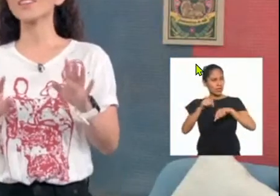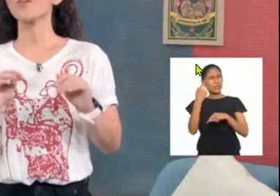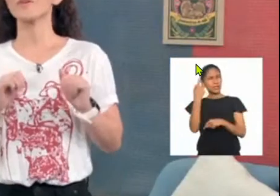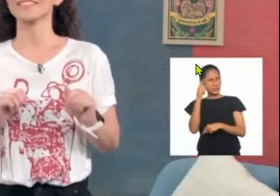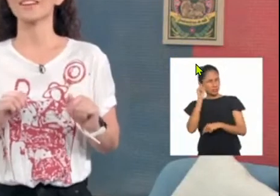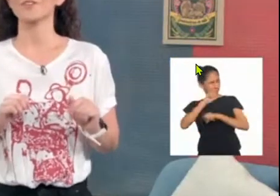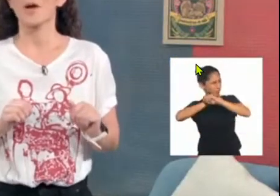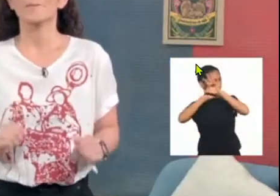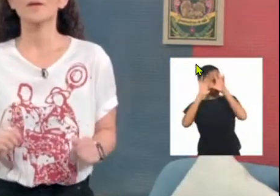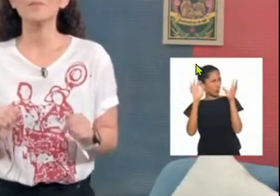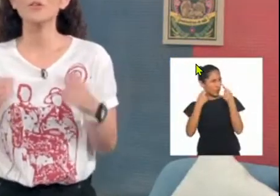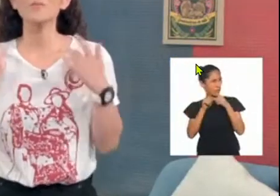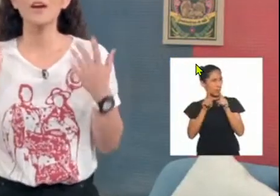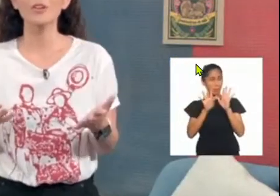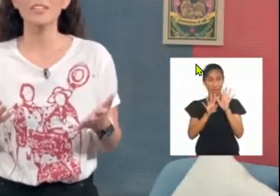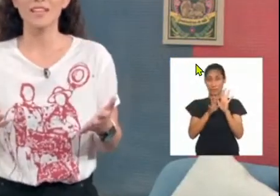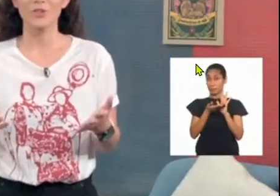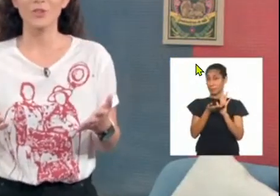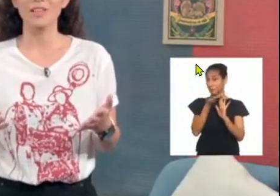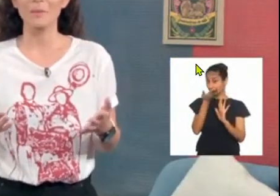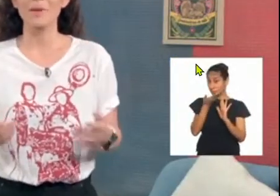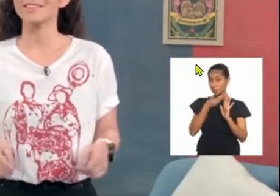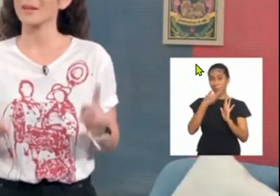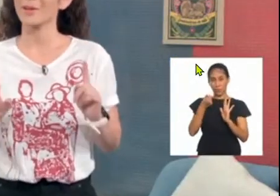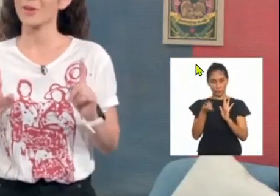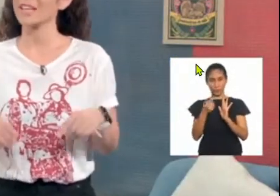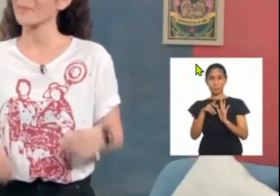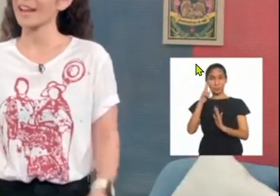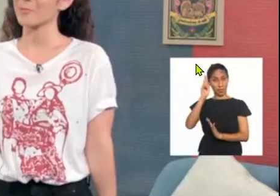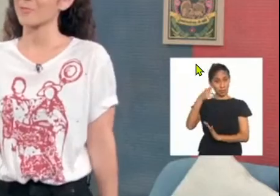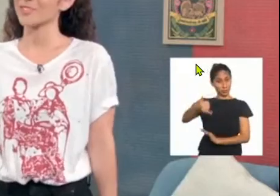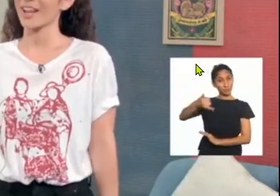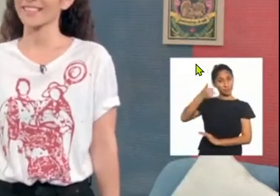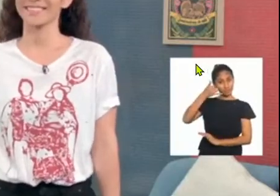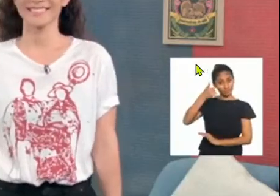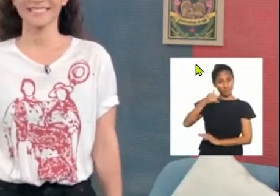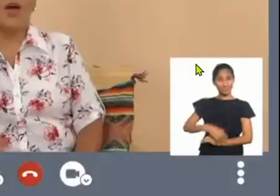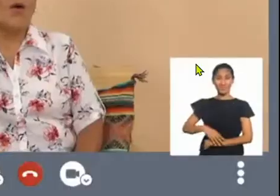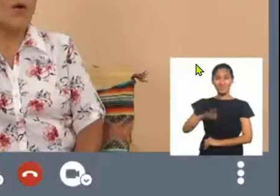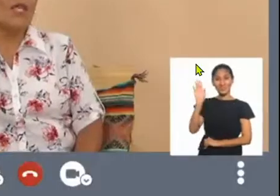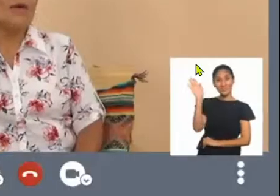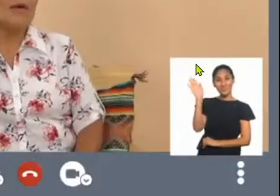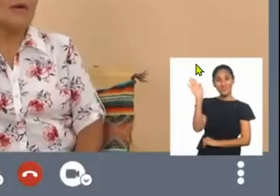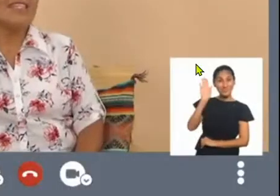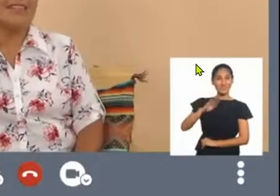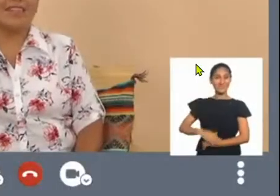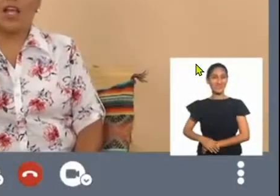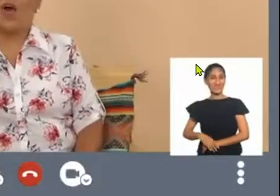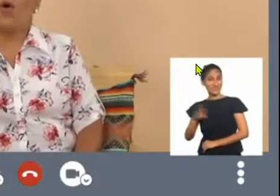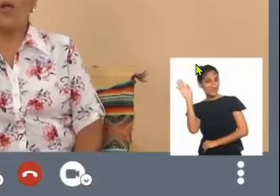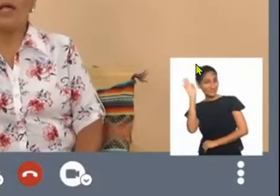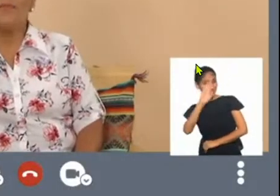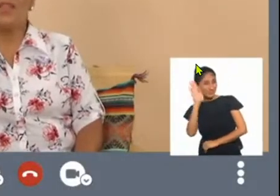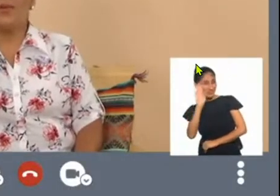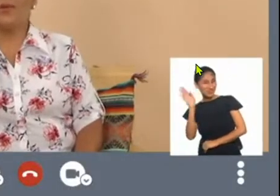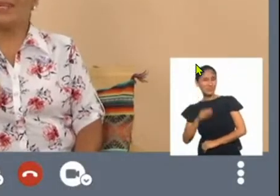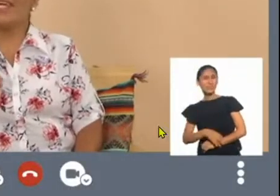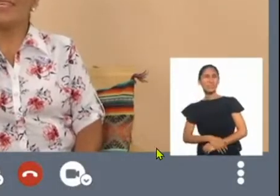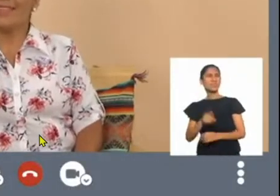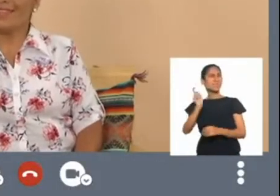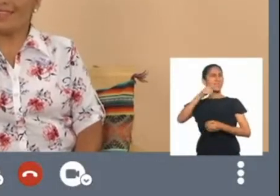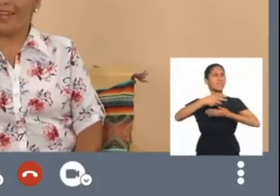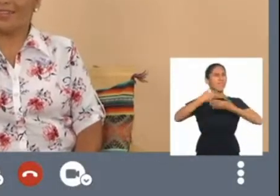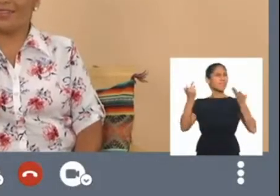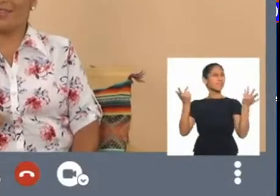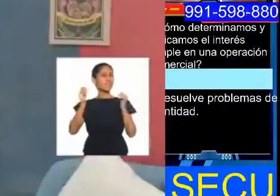Ahora lo tengo más claro, pero para un mejor desarrollo del tema será mejor llamar a la profesora. Hola Brigitte. Hola Mario.